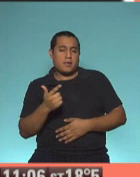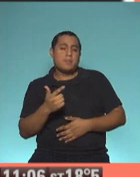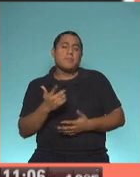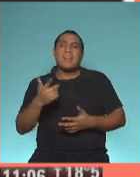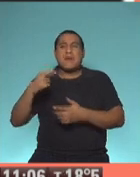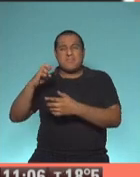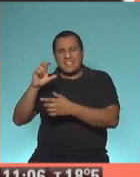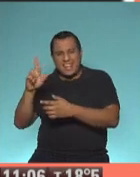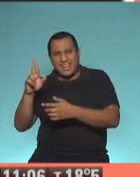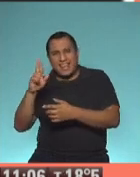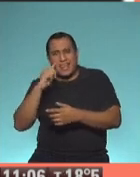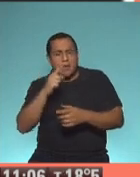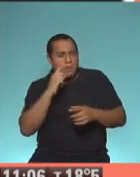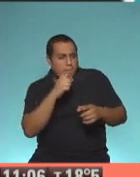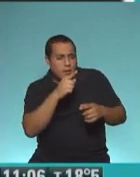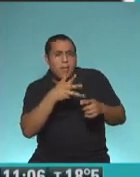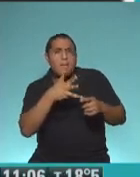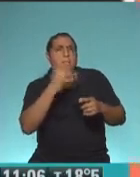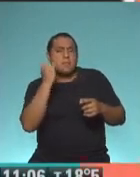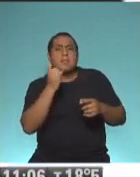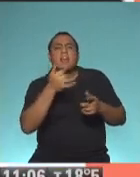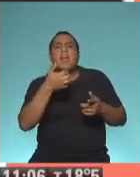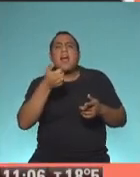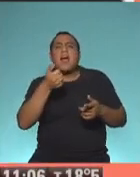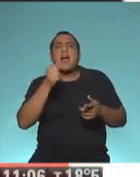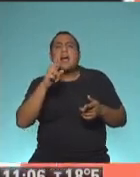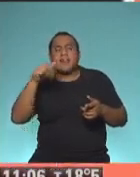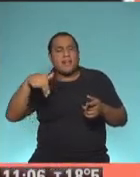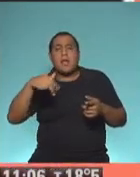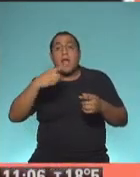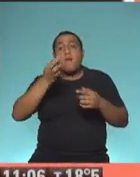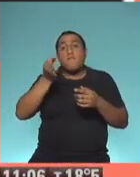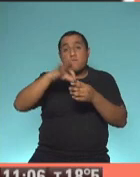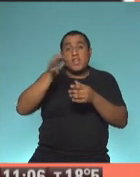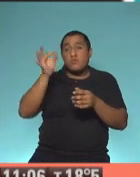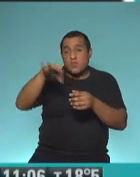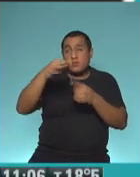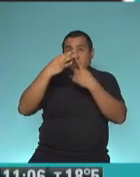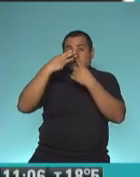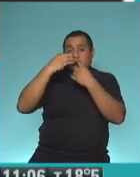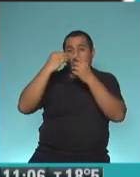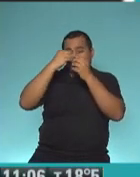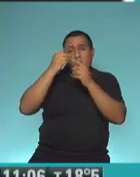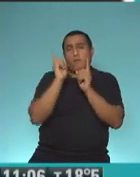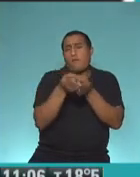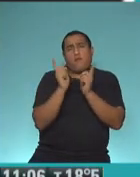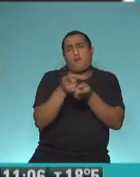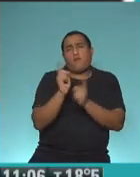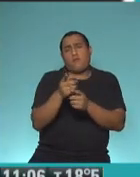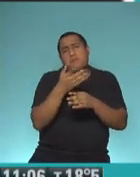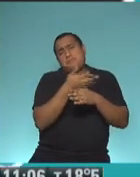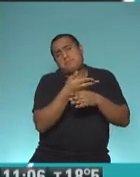ARN, permanece en la nariz por semanas y semanas, lo detectamos mucho más tarde también, cuando el paciente ya se